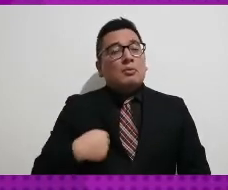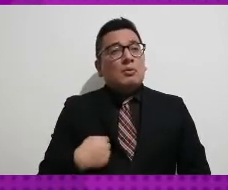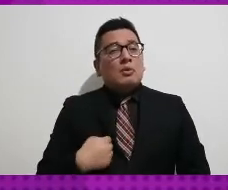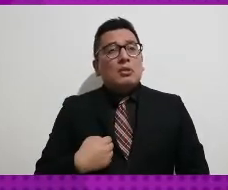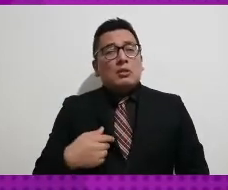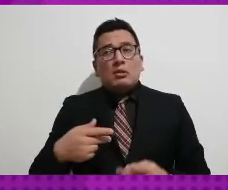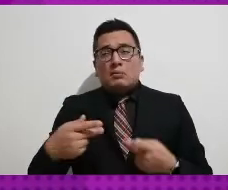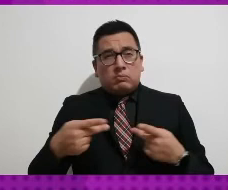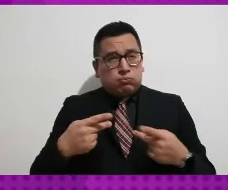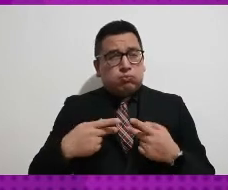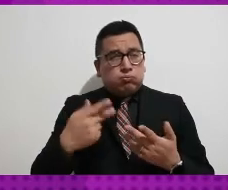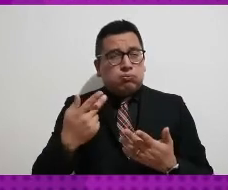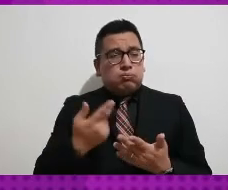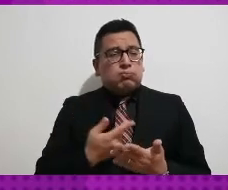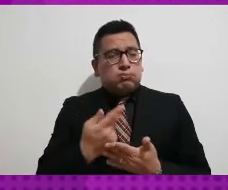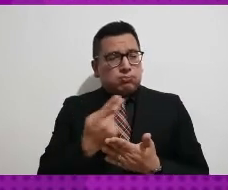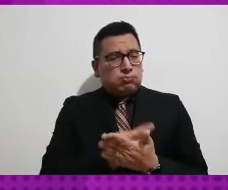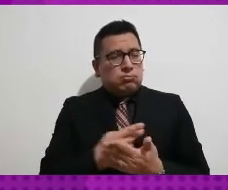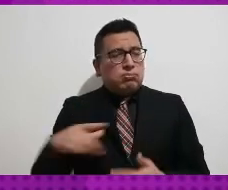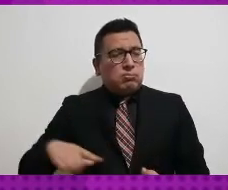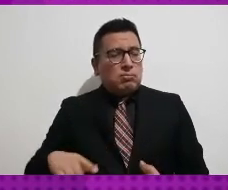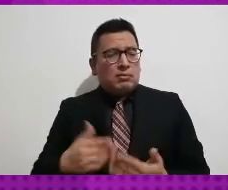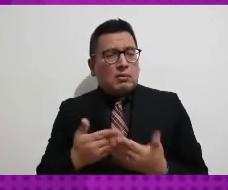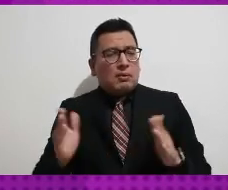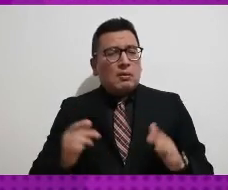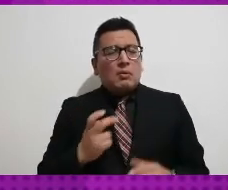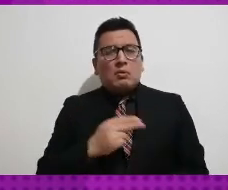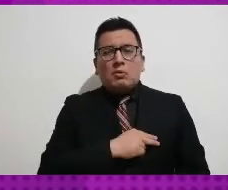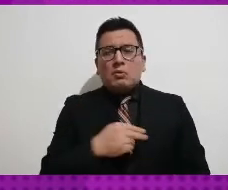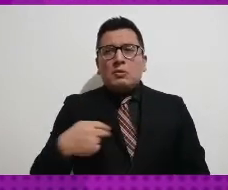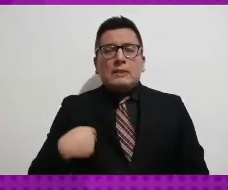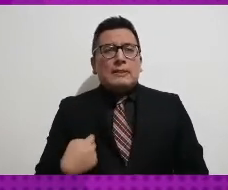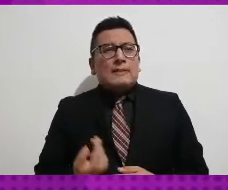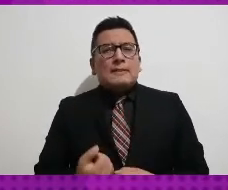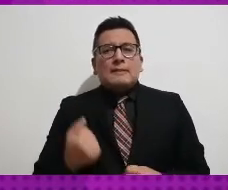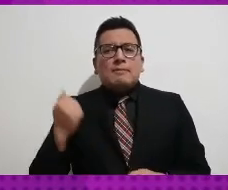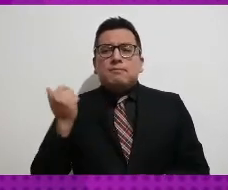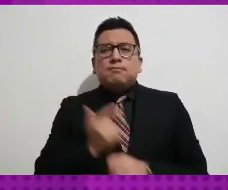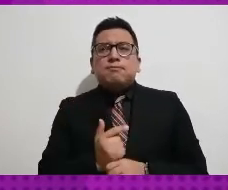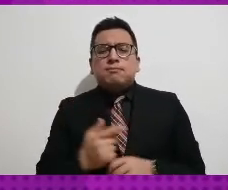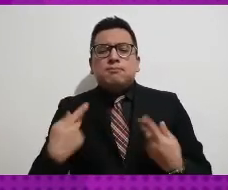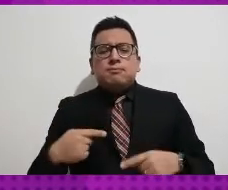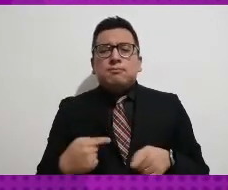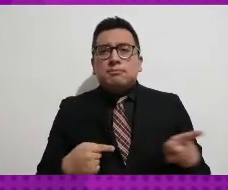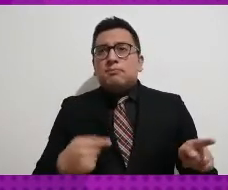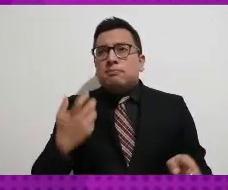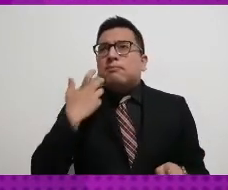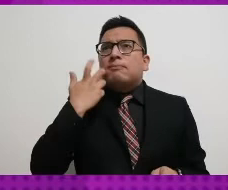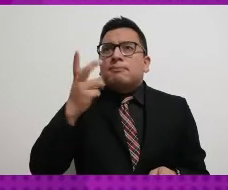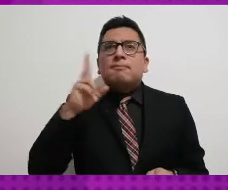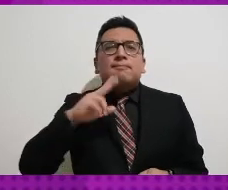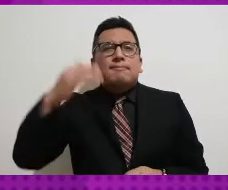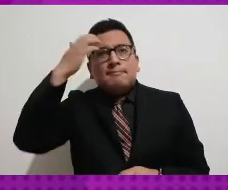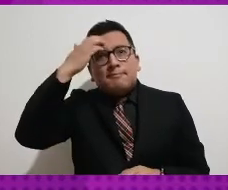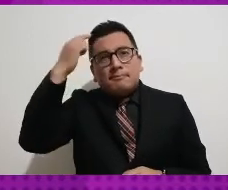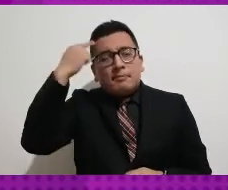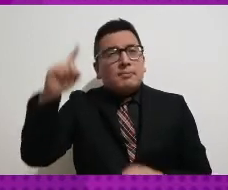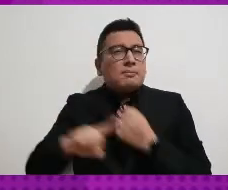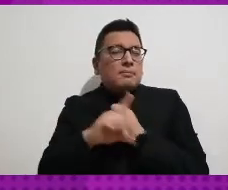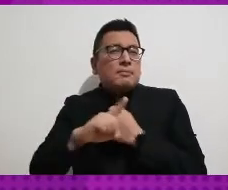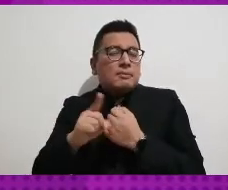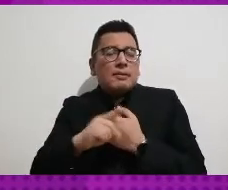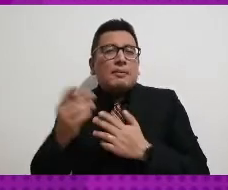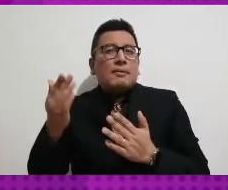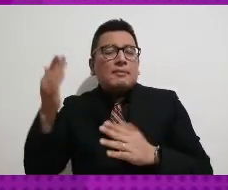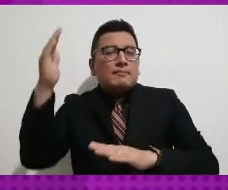concluimos y el que estamos por concluir, no revelan otra cosa más que voluntad de la ciudadanía por resolver problemáticas, en mayor o